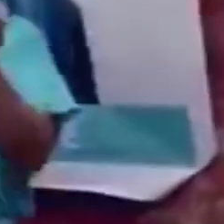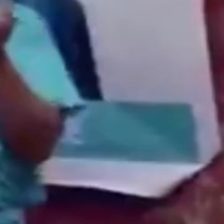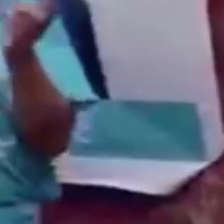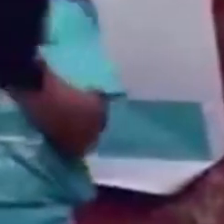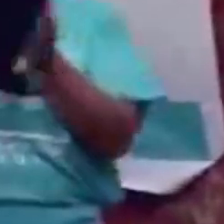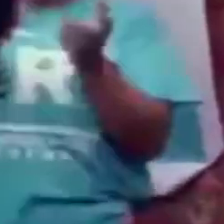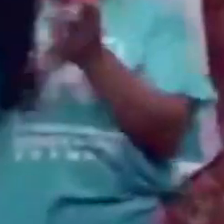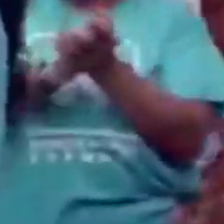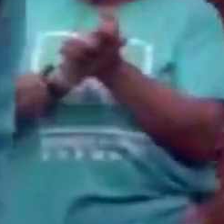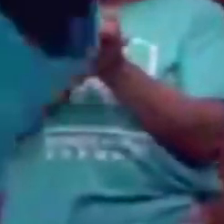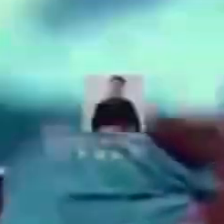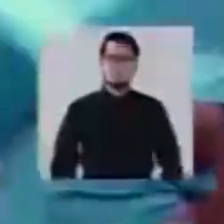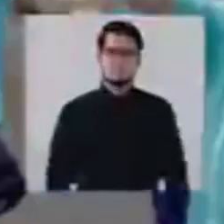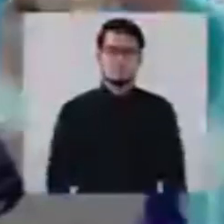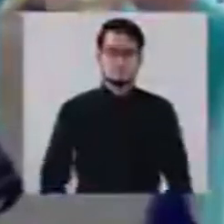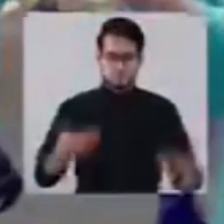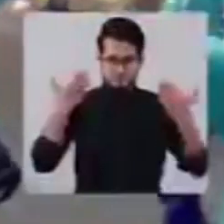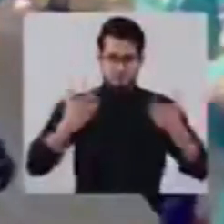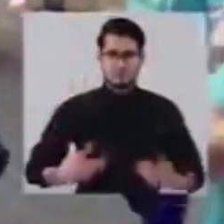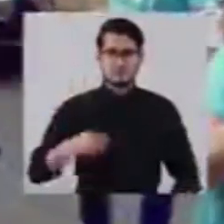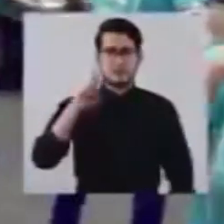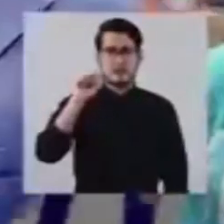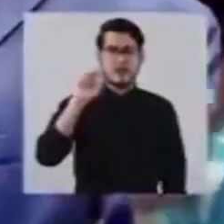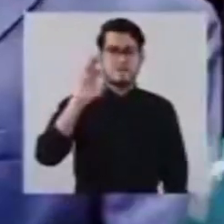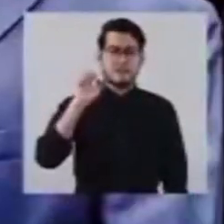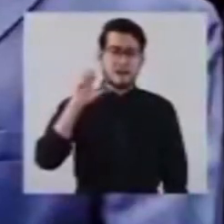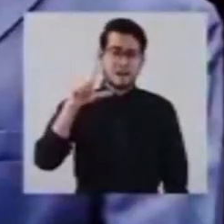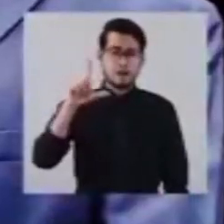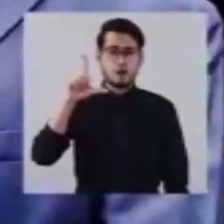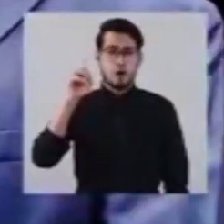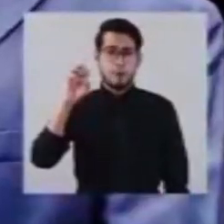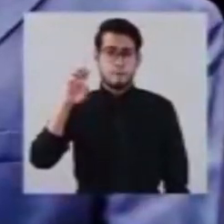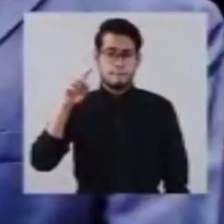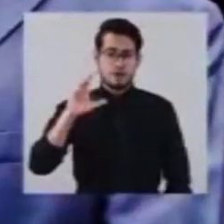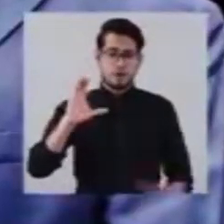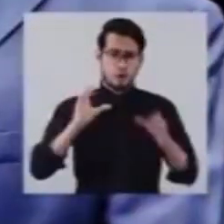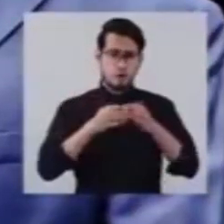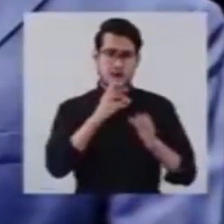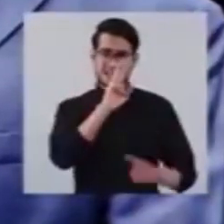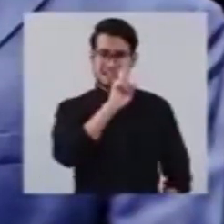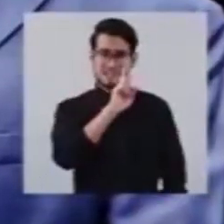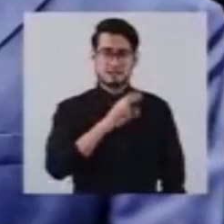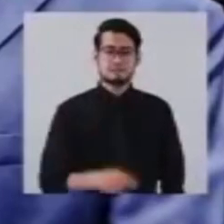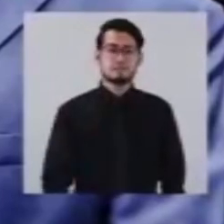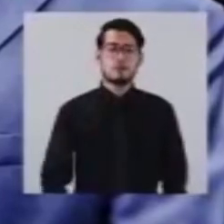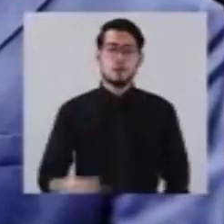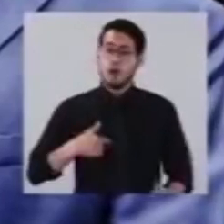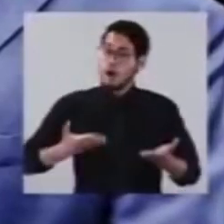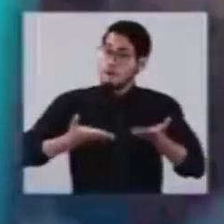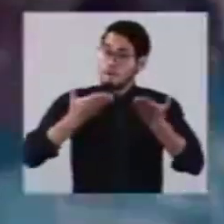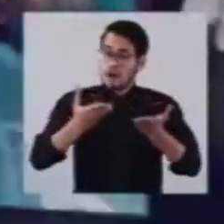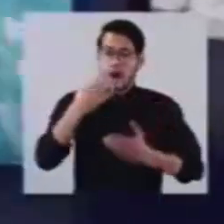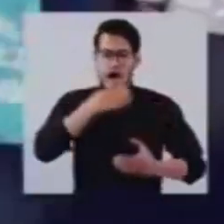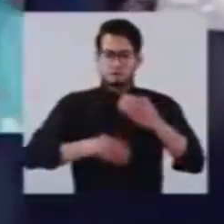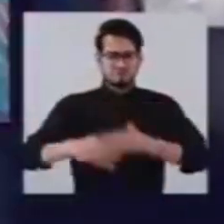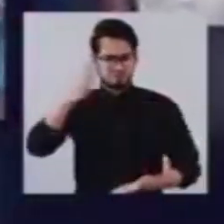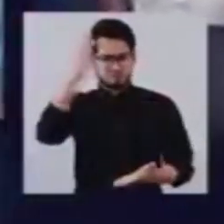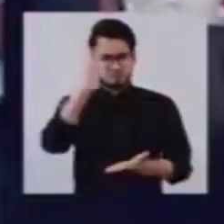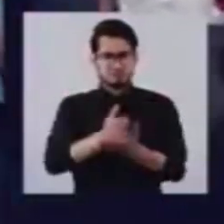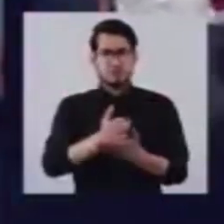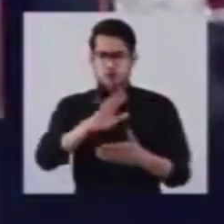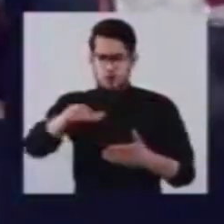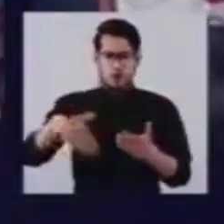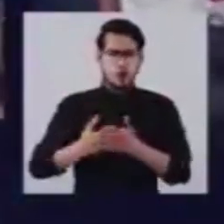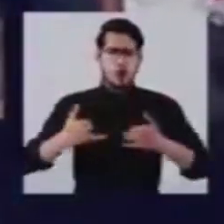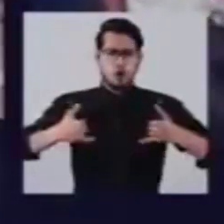La semilla que va germinando. Soy Rafael López Aliaga, de Renovación Popular. Mis propuestas son Hambre